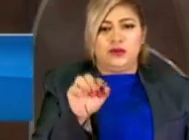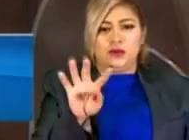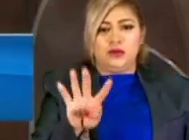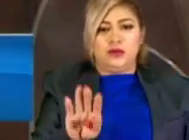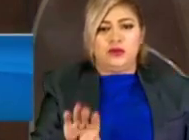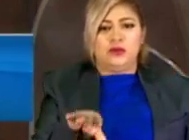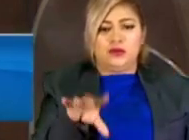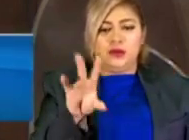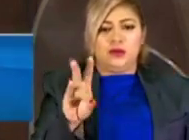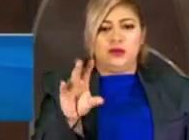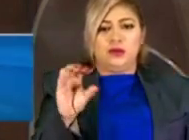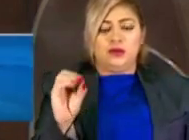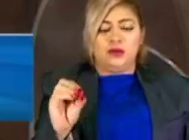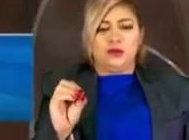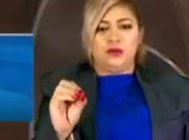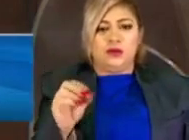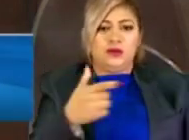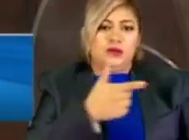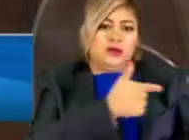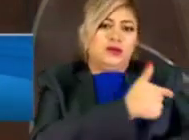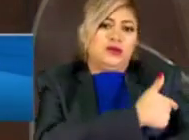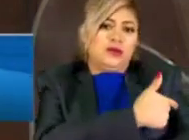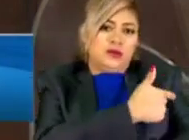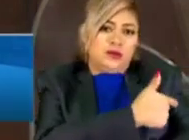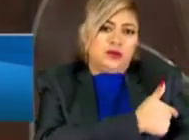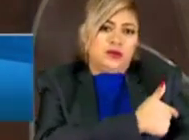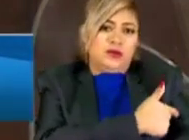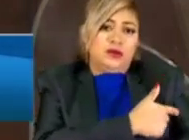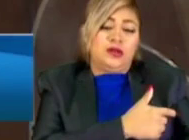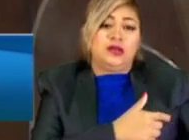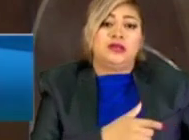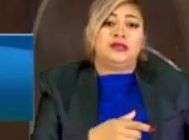9.091.470 dosis y se han aplicado más de